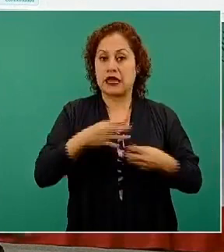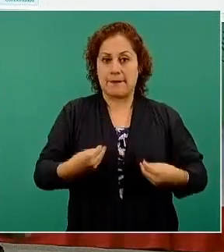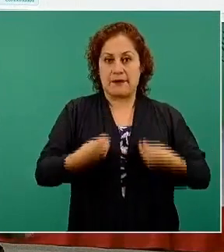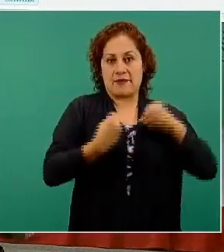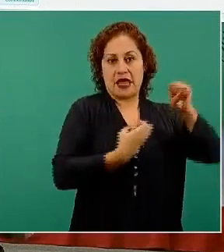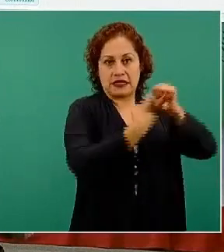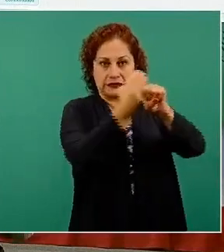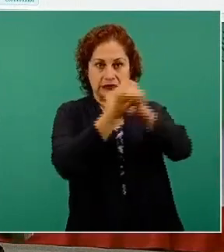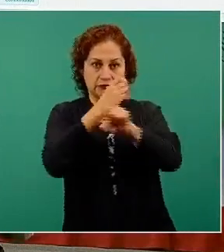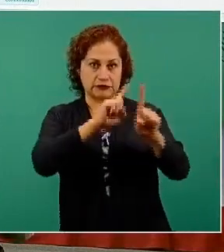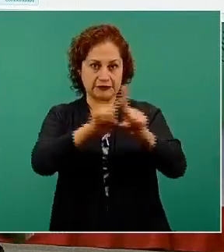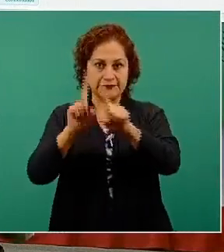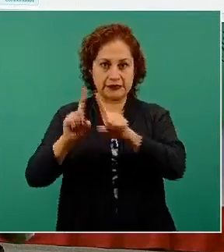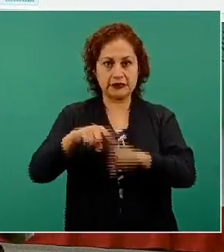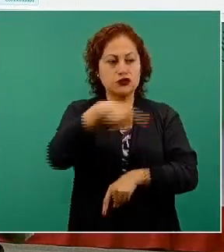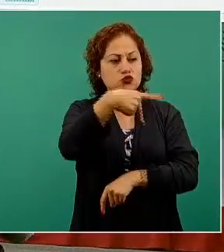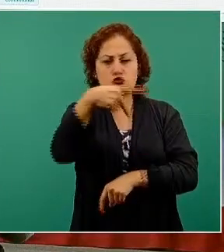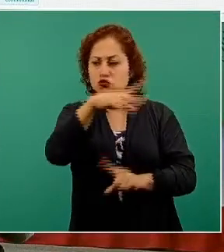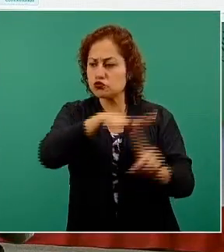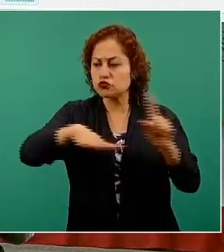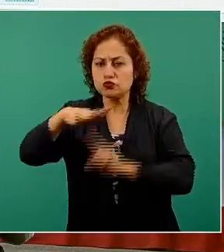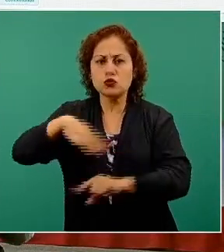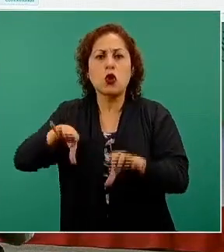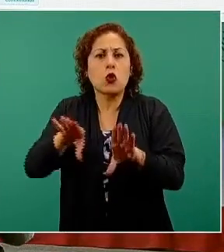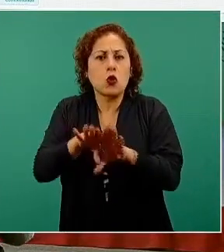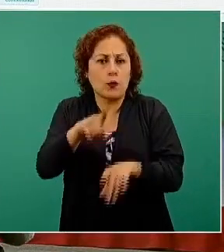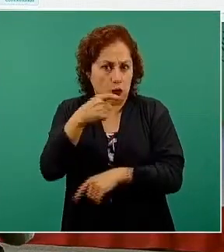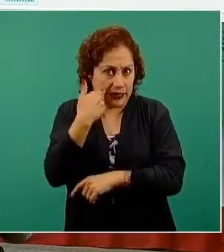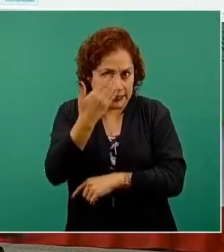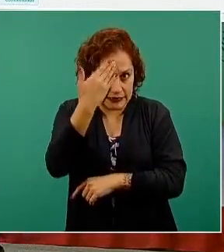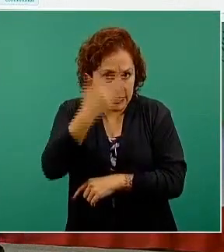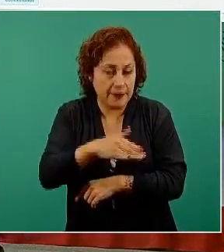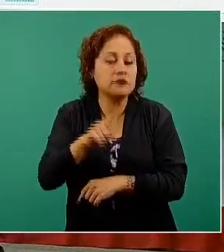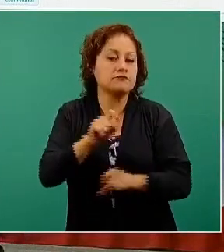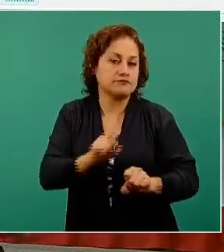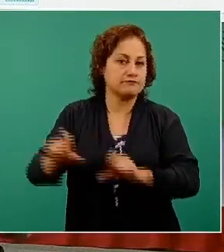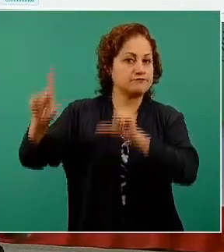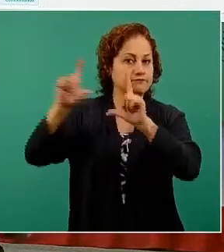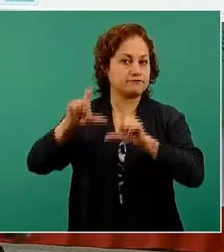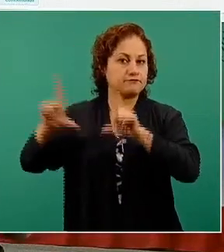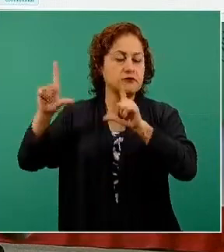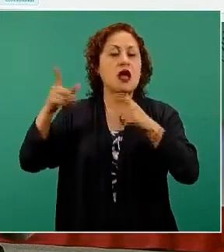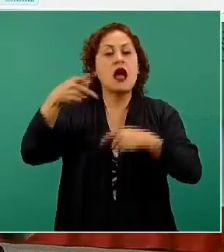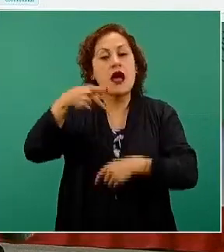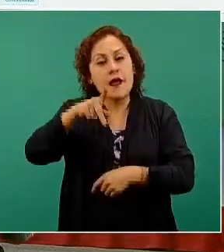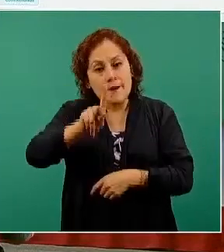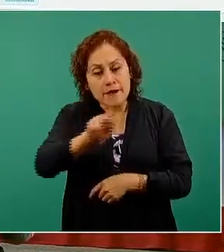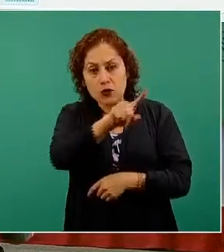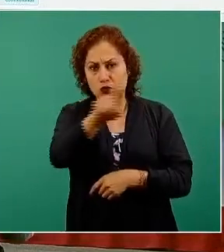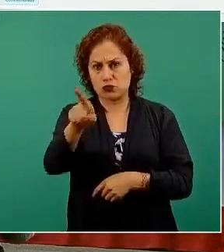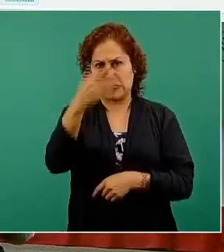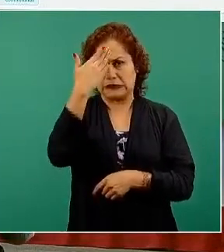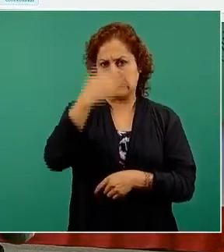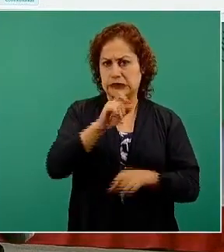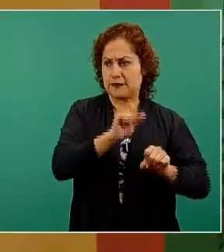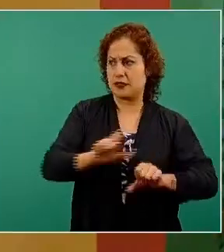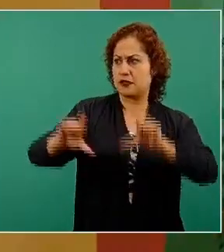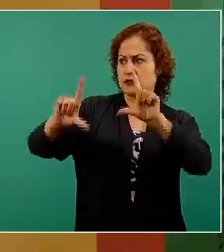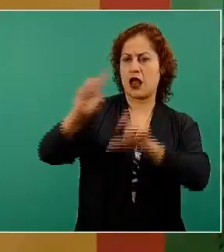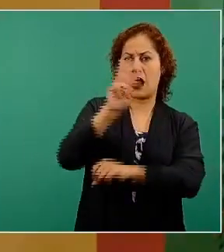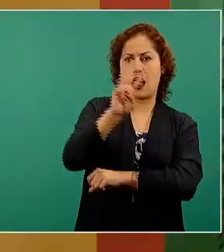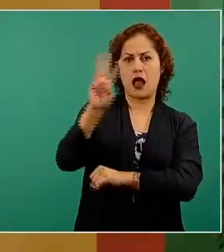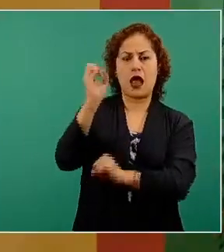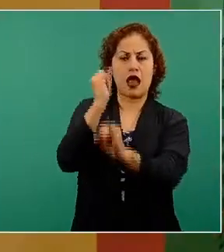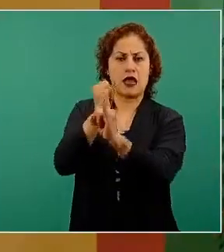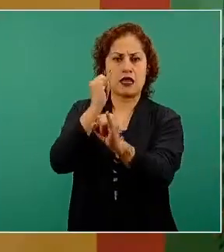pero también recordarles que tenemos en el informe, tanto en la página como seguramente en las conferencias de prensa